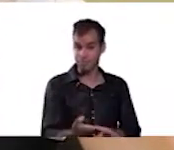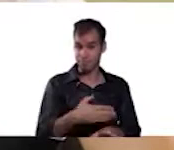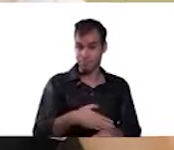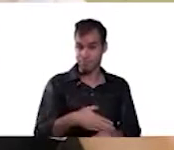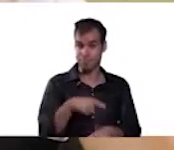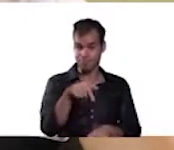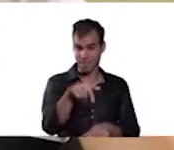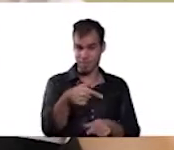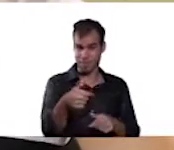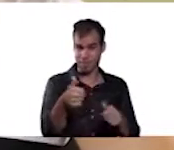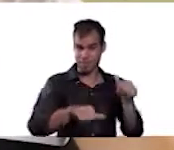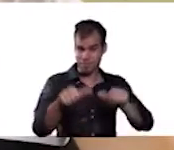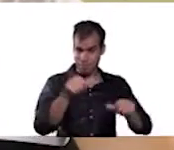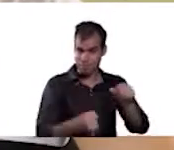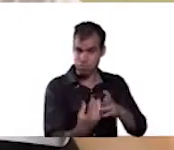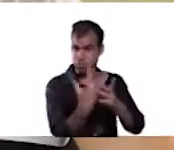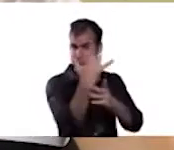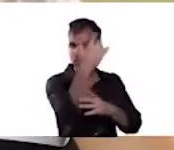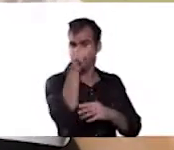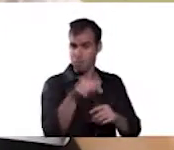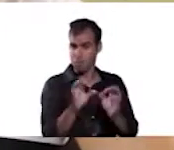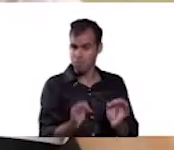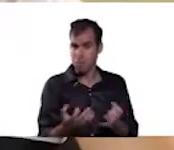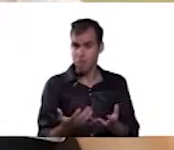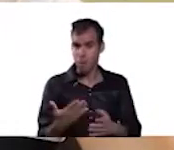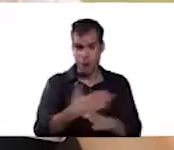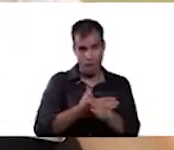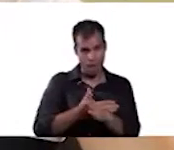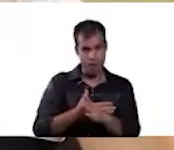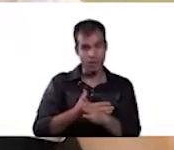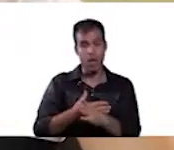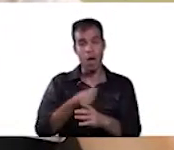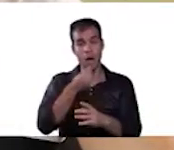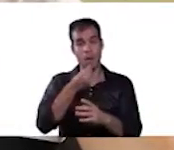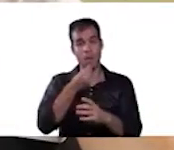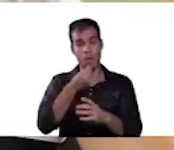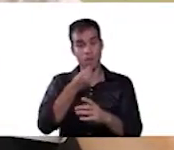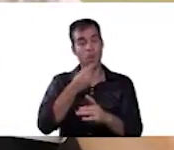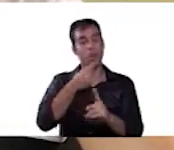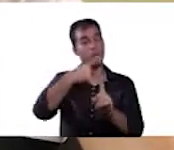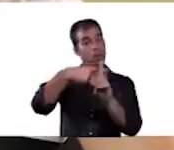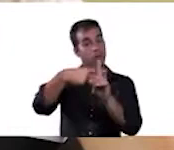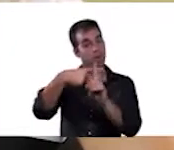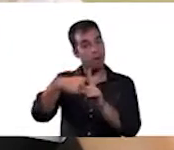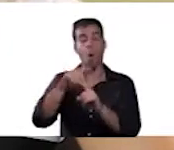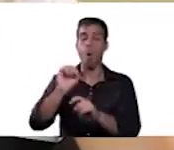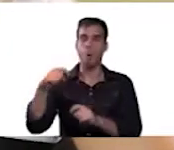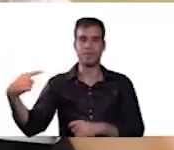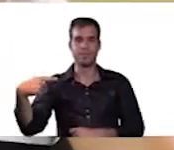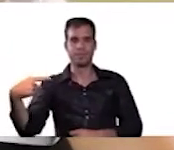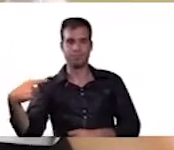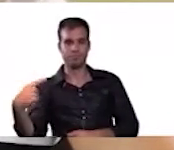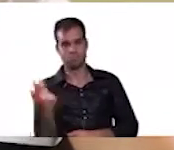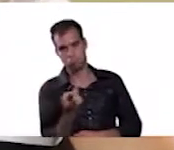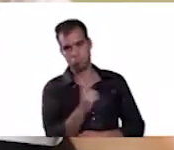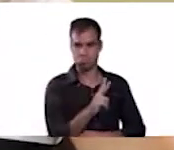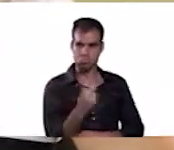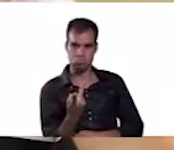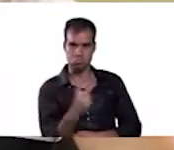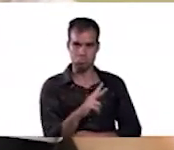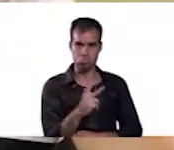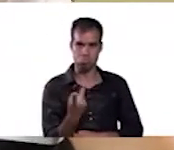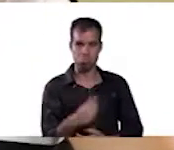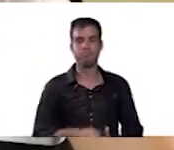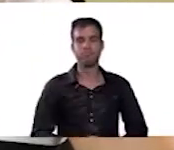la variación o el cálculo de la variación de potencial puede ser positivo o negativo.